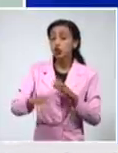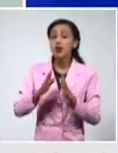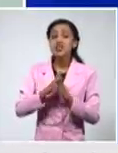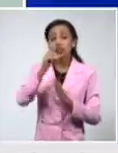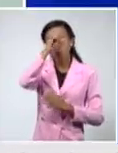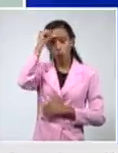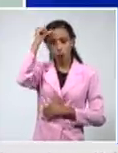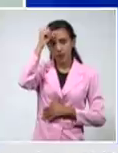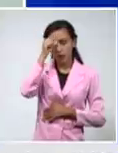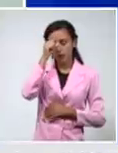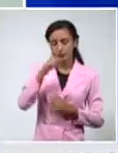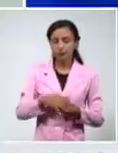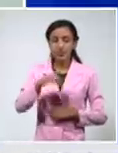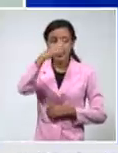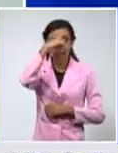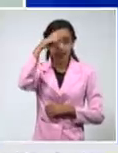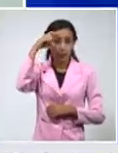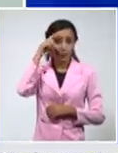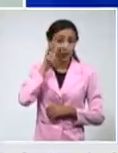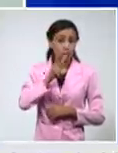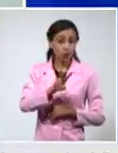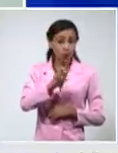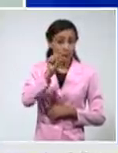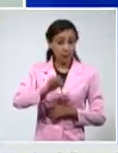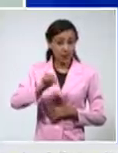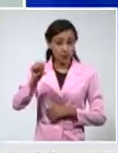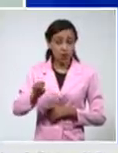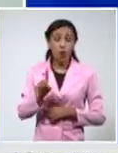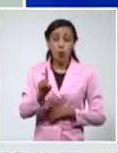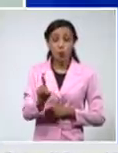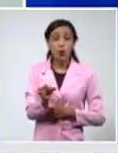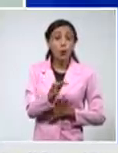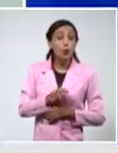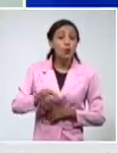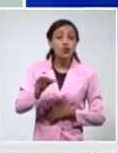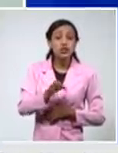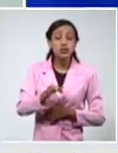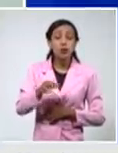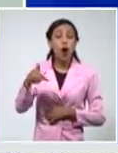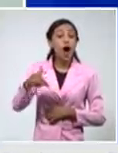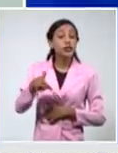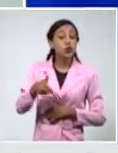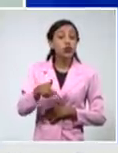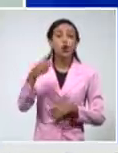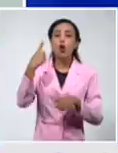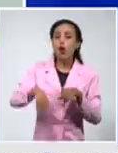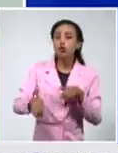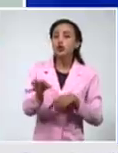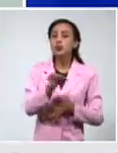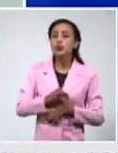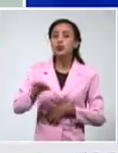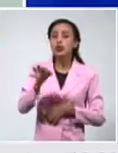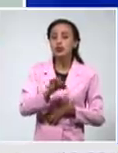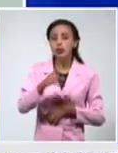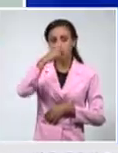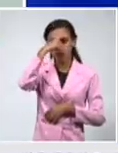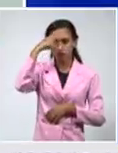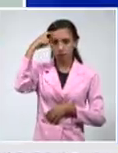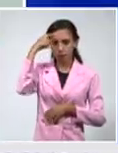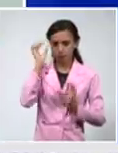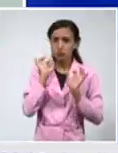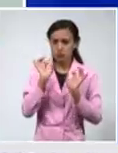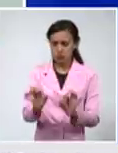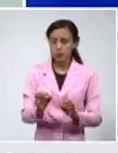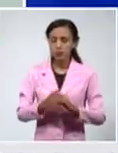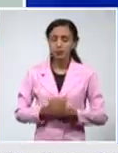Santi Espíritus, 2 casos, 1 del municipio Jatibonico y 1 del municipio Santi Espíritus. Ciego